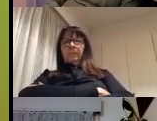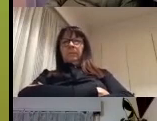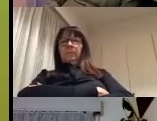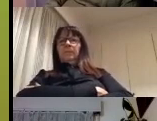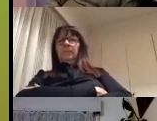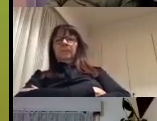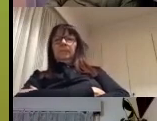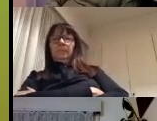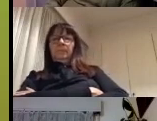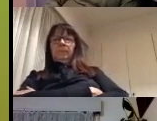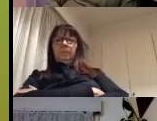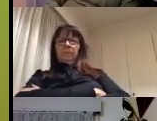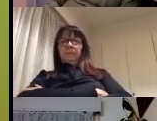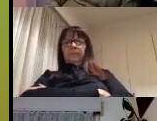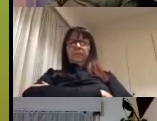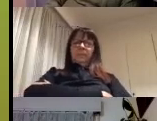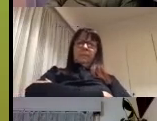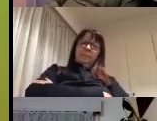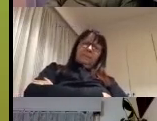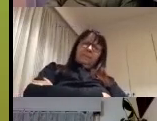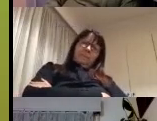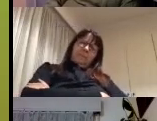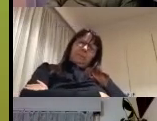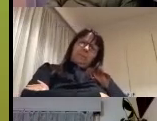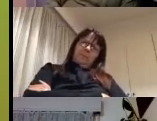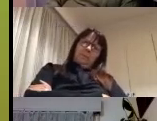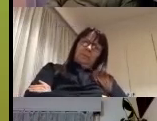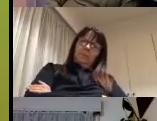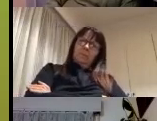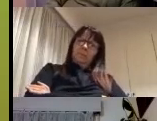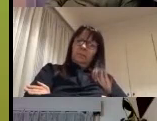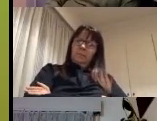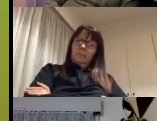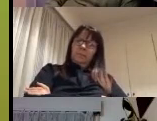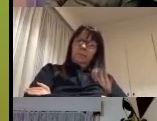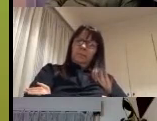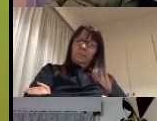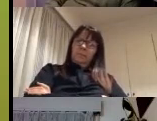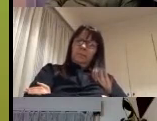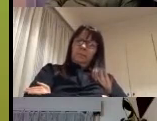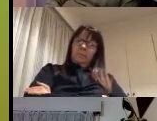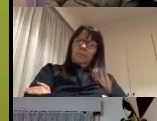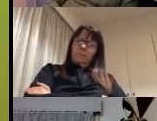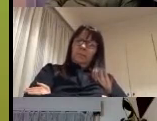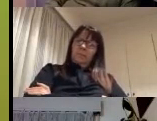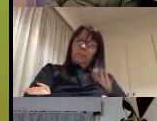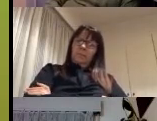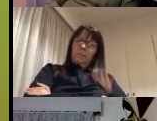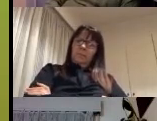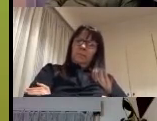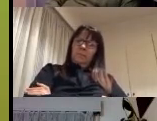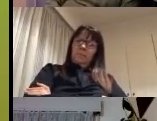Colombia hay más de 4.270 especies de orquídeas, ¿no? Y 1